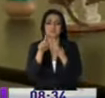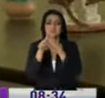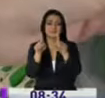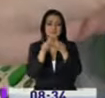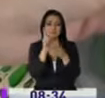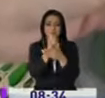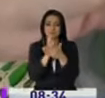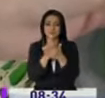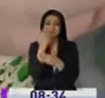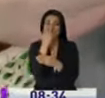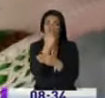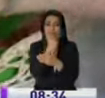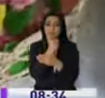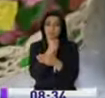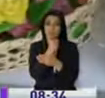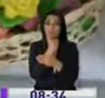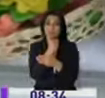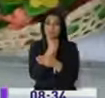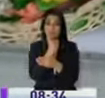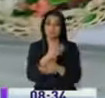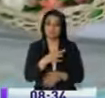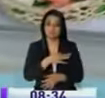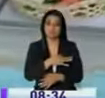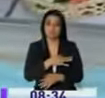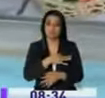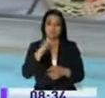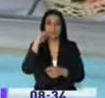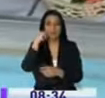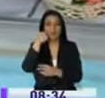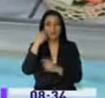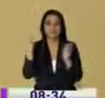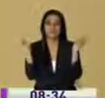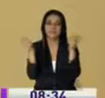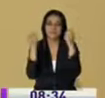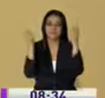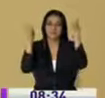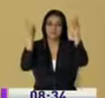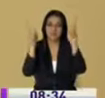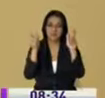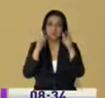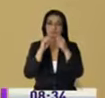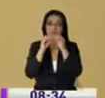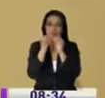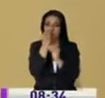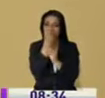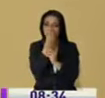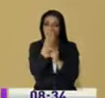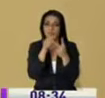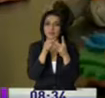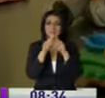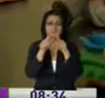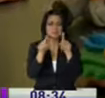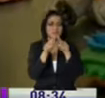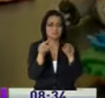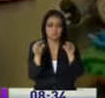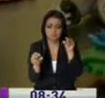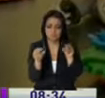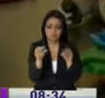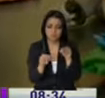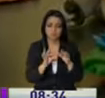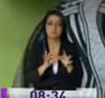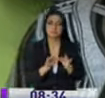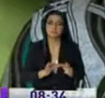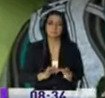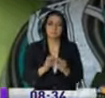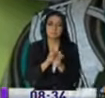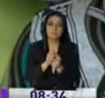Se pueden encontrar desde prendedores de vestir, recuerdos para fiestas de grado, arreglos florales y un sinfín de figuras hechas de mazapán.